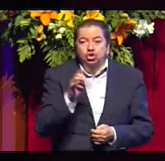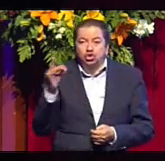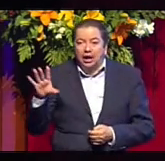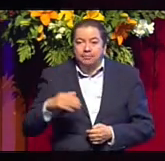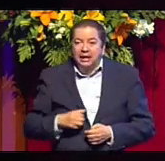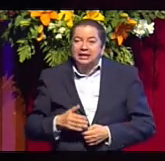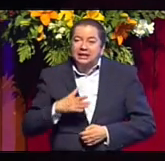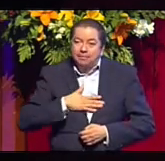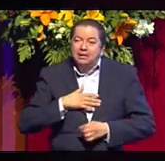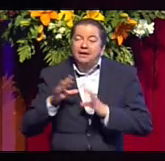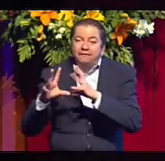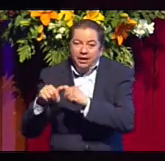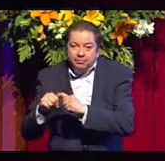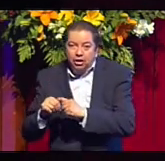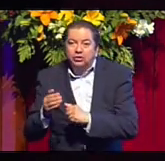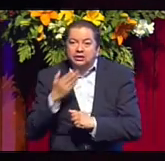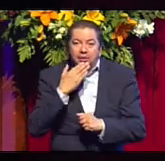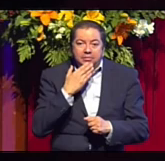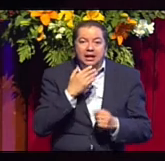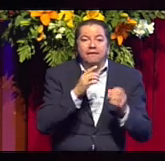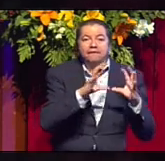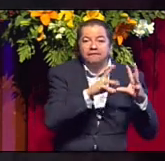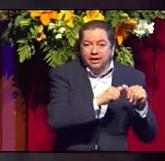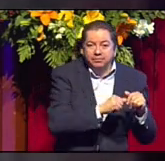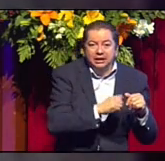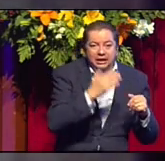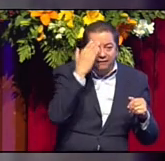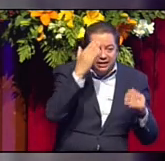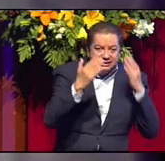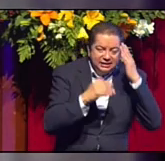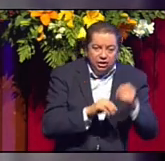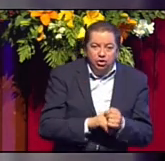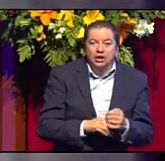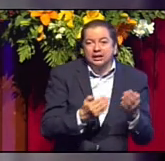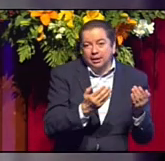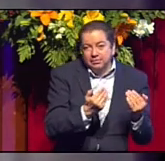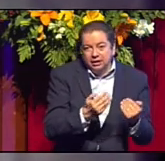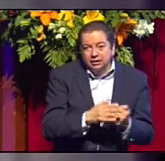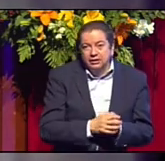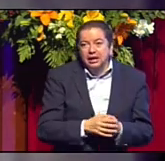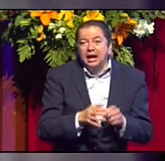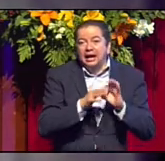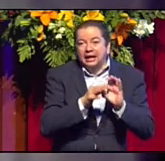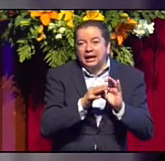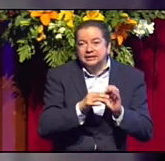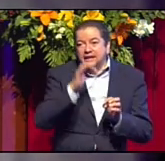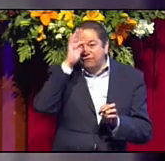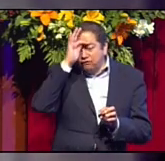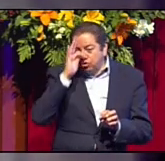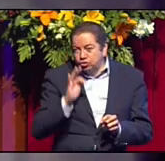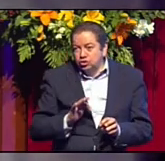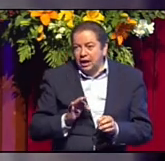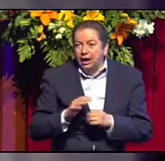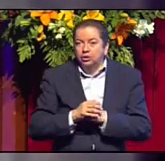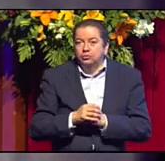familia, sino también a la familia de mis vecinos, que también me necesitan. Quiero agradecer a mis funcionarios